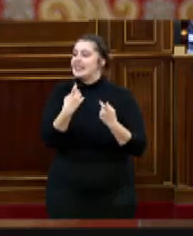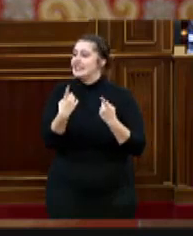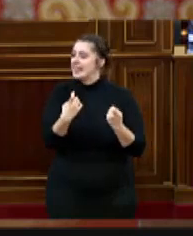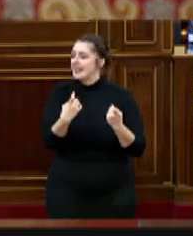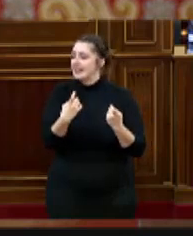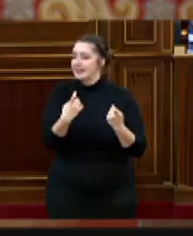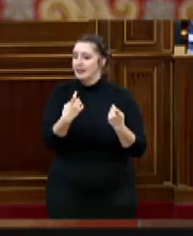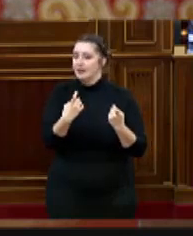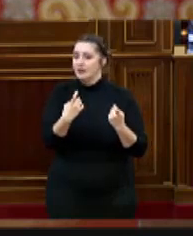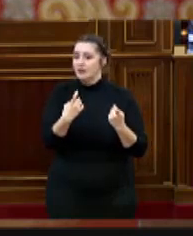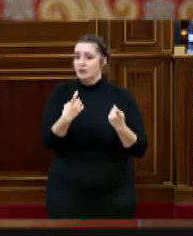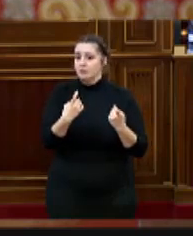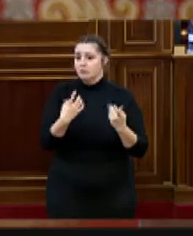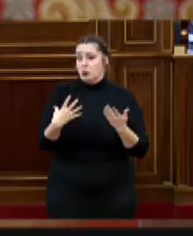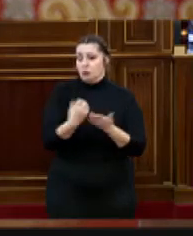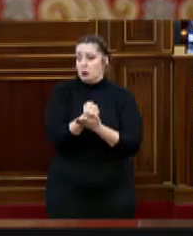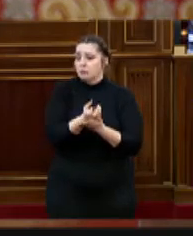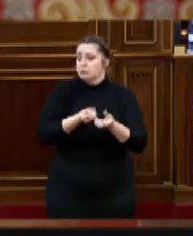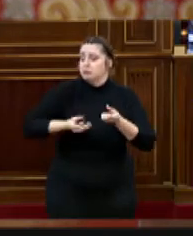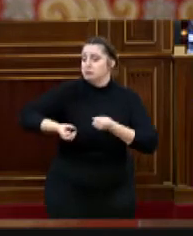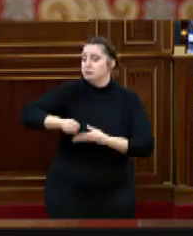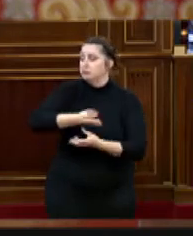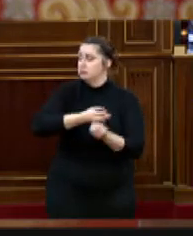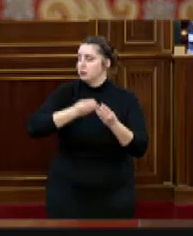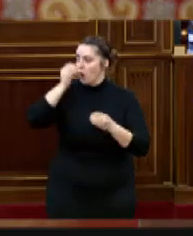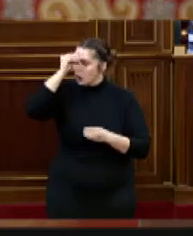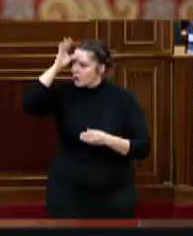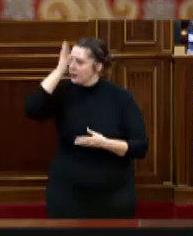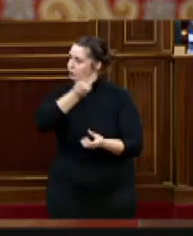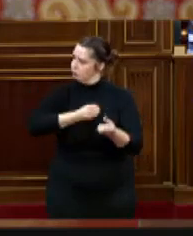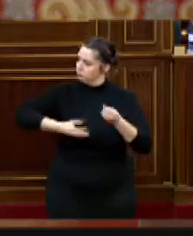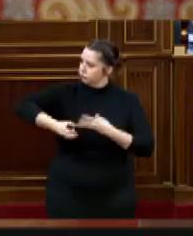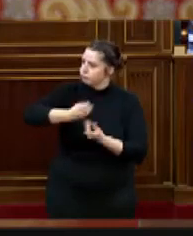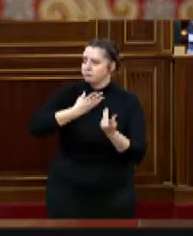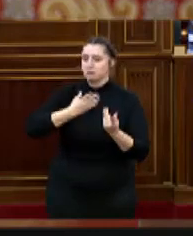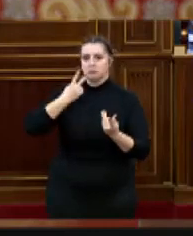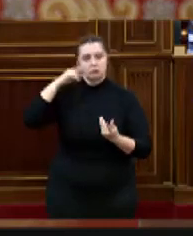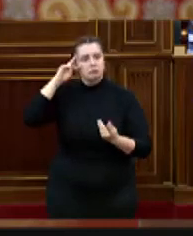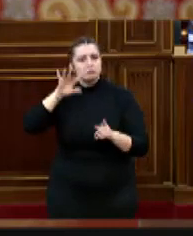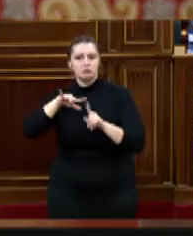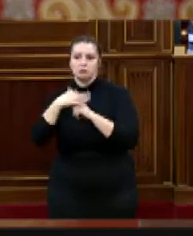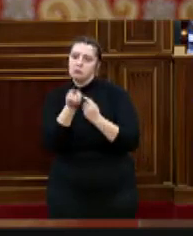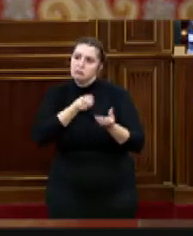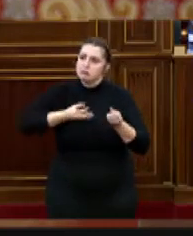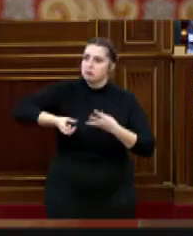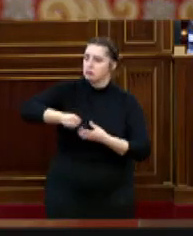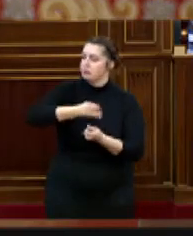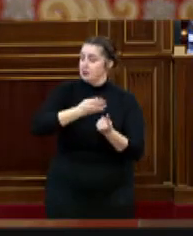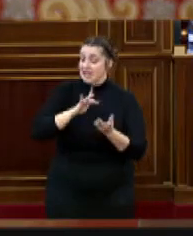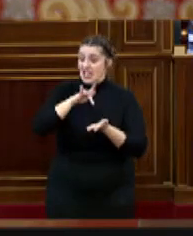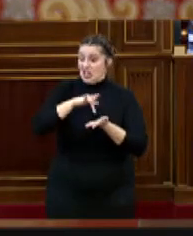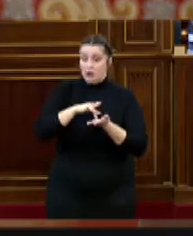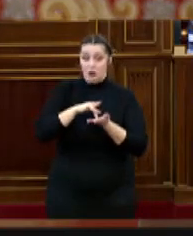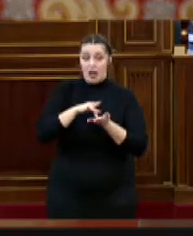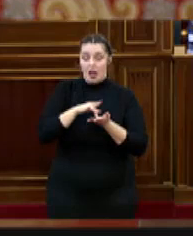que nos prestamos unos a otros de nuestros conocimientos de nuestra situación cuando atravesamos